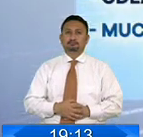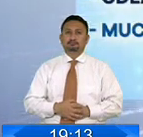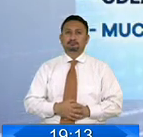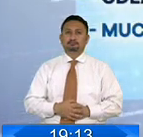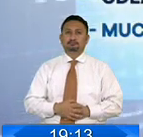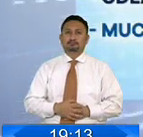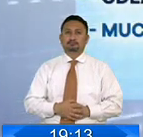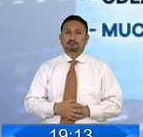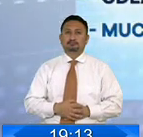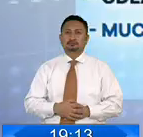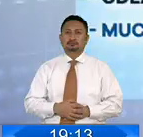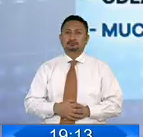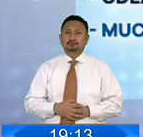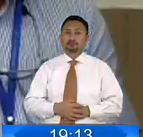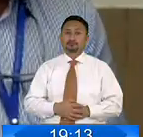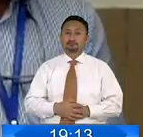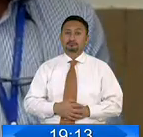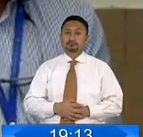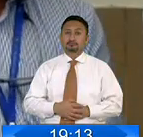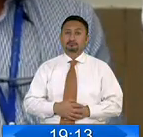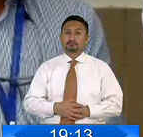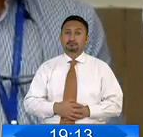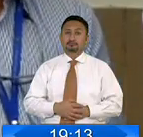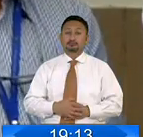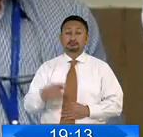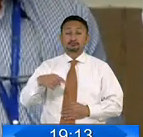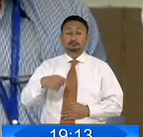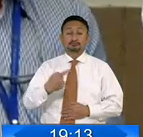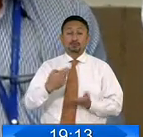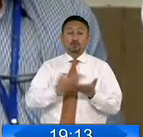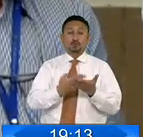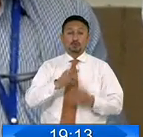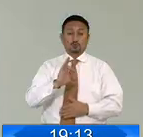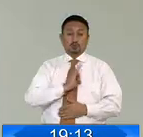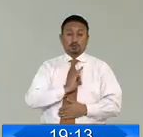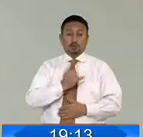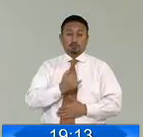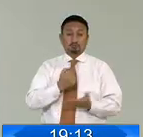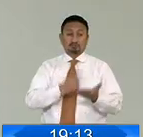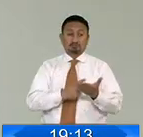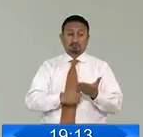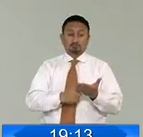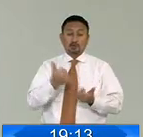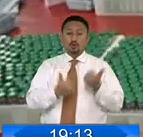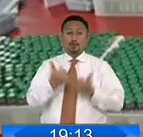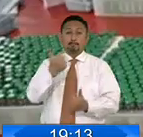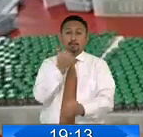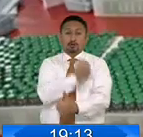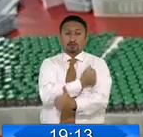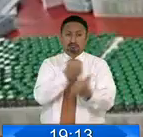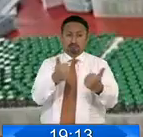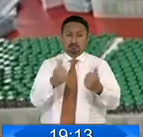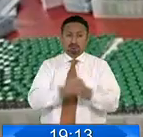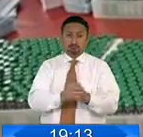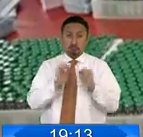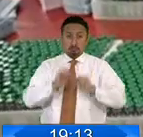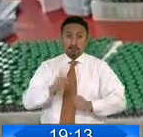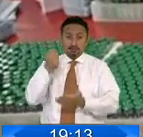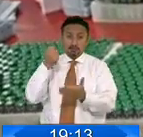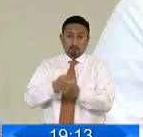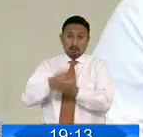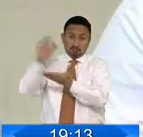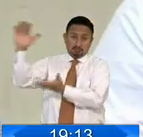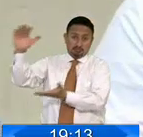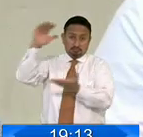norte y sur y certeza en este sentido la mesa técnica analiza que vacuna es la indicada para importarla